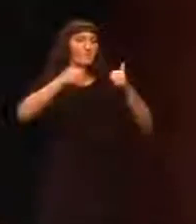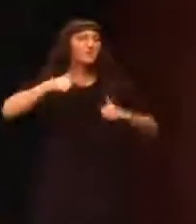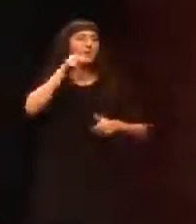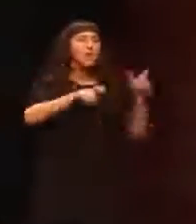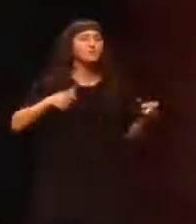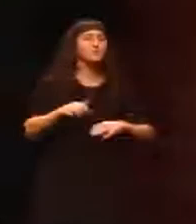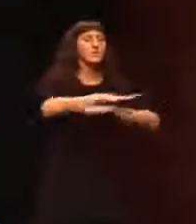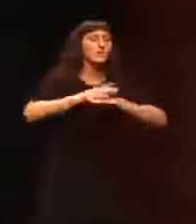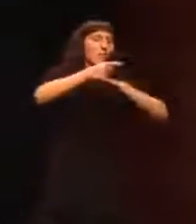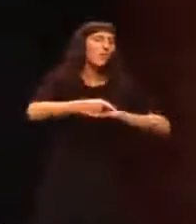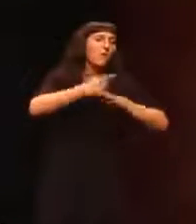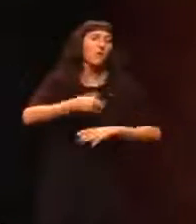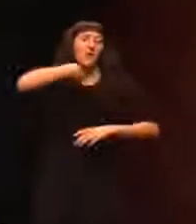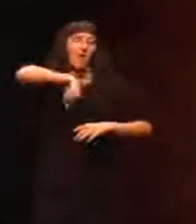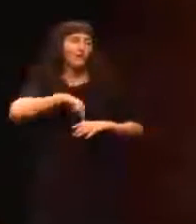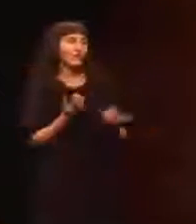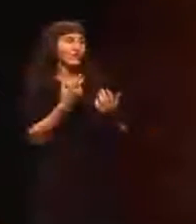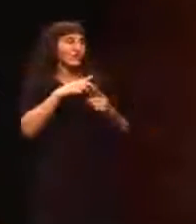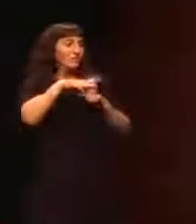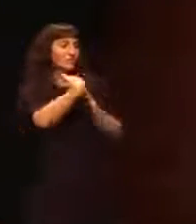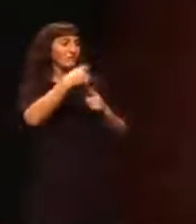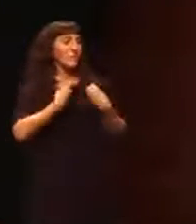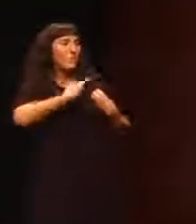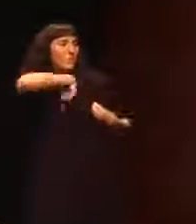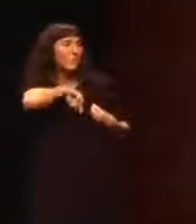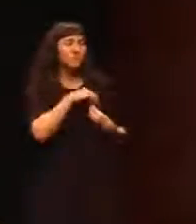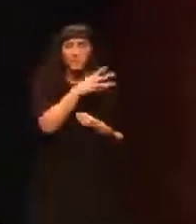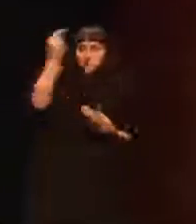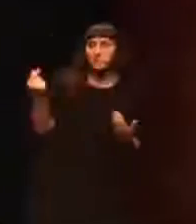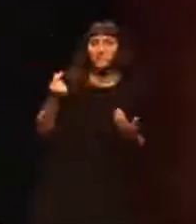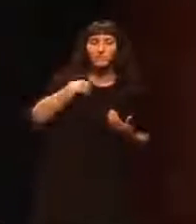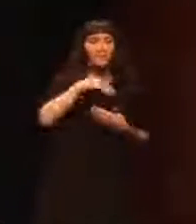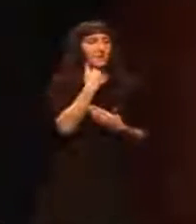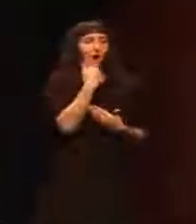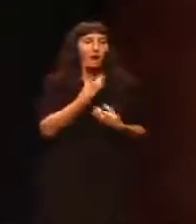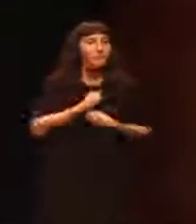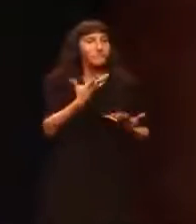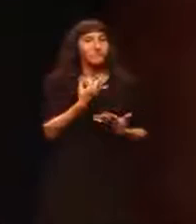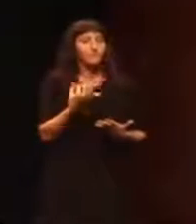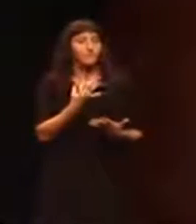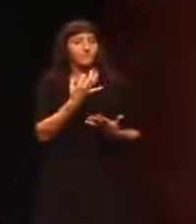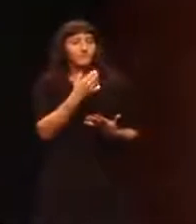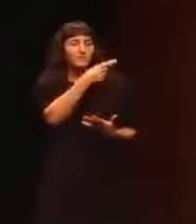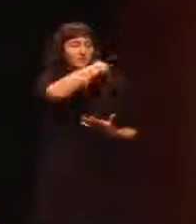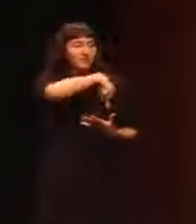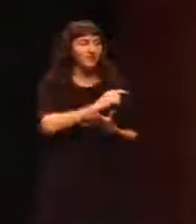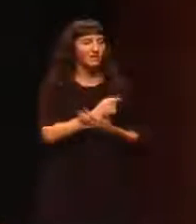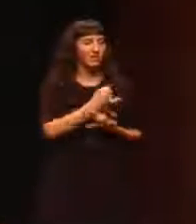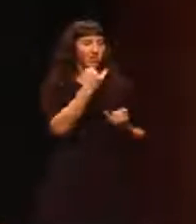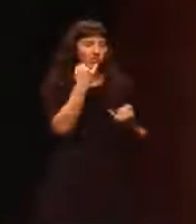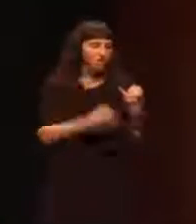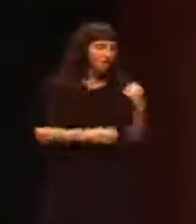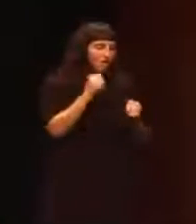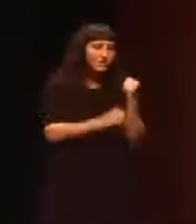nos gobierna se ha olvidado de nuestras condiciones de vida. Y tengo que hacer una confesión. Es posible que si no hubieran sido tan torpes, que